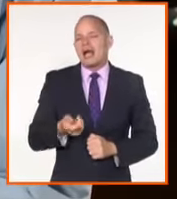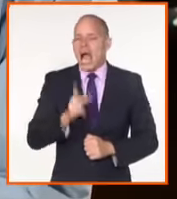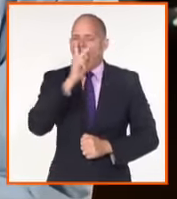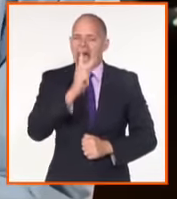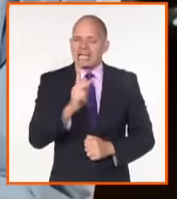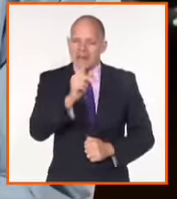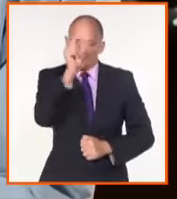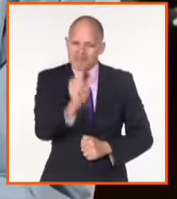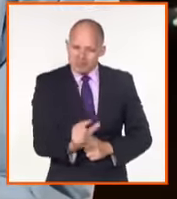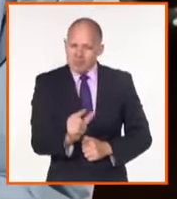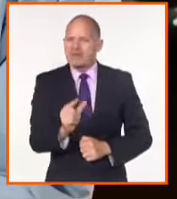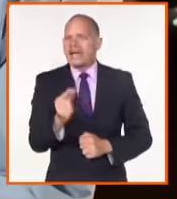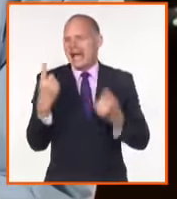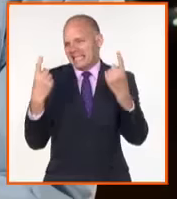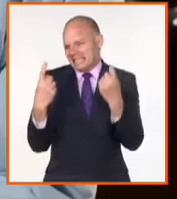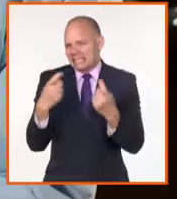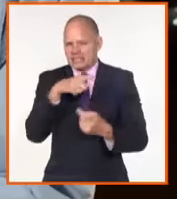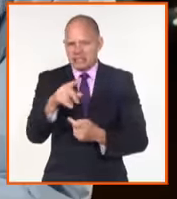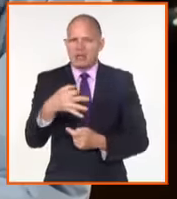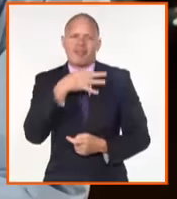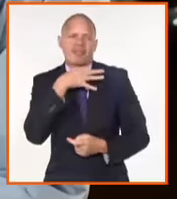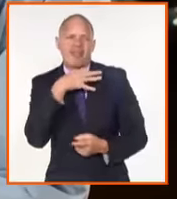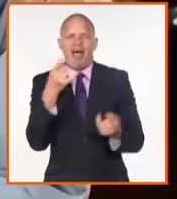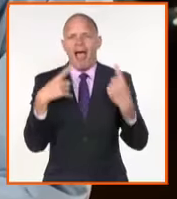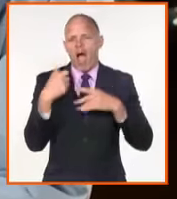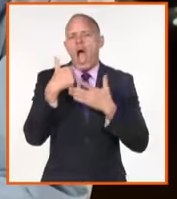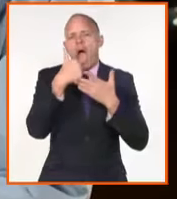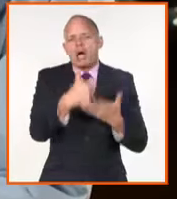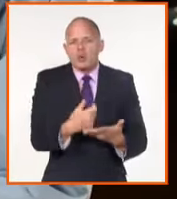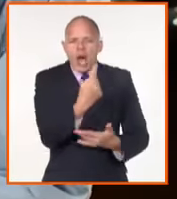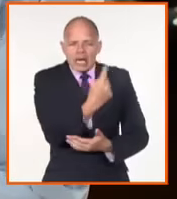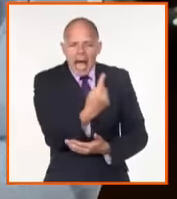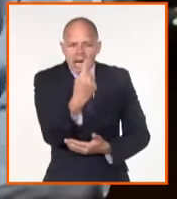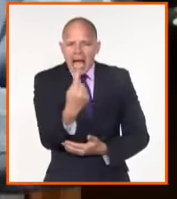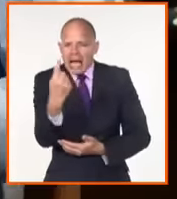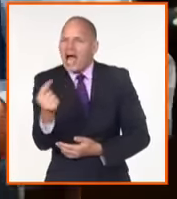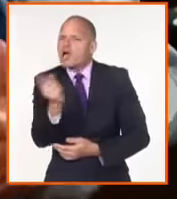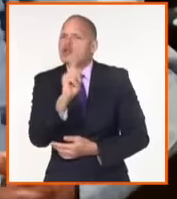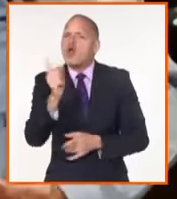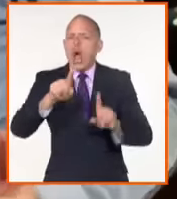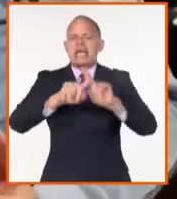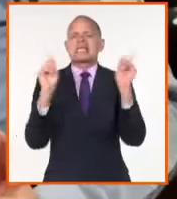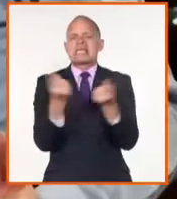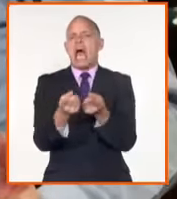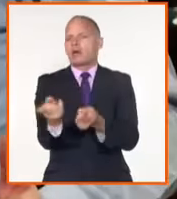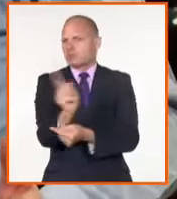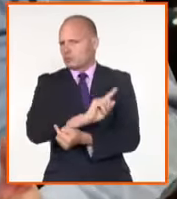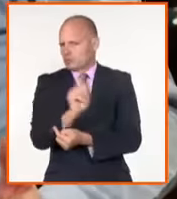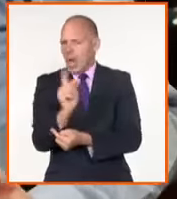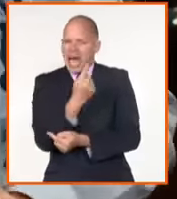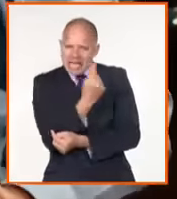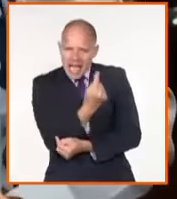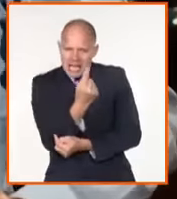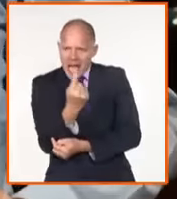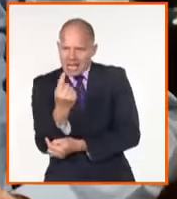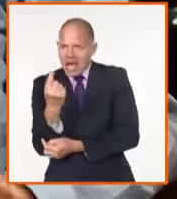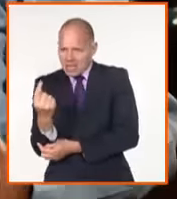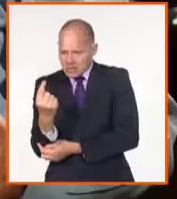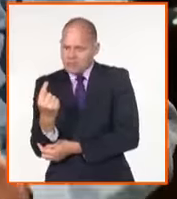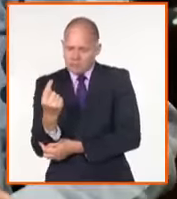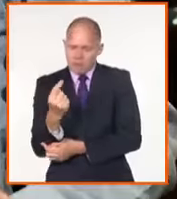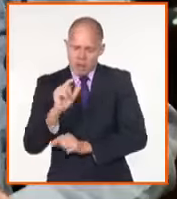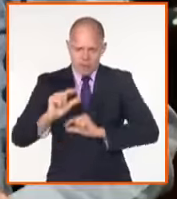y no productos, de manera gradual, calculando y midiendo bien. Pero hay otras cosas que también nos estamos proponiendo para el desarrollo del